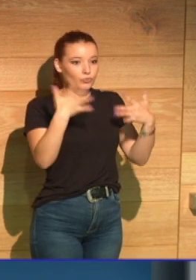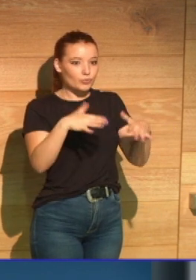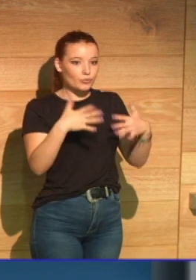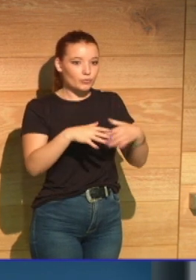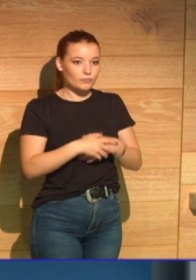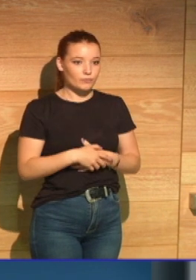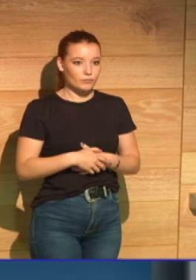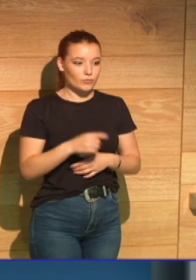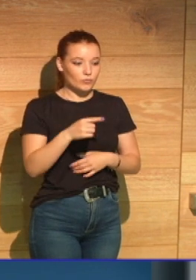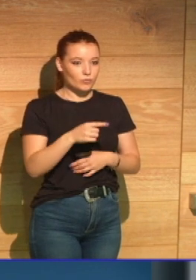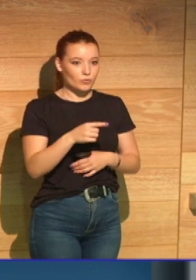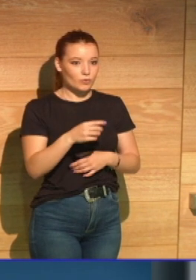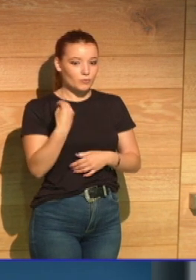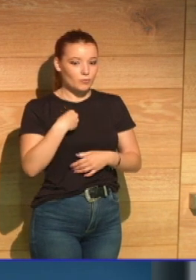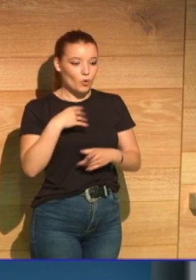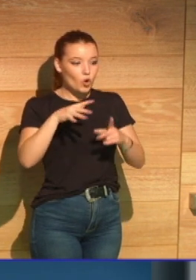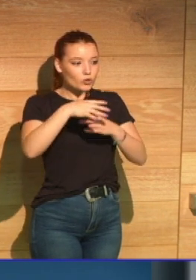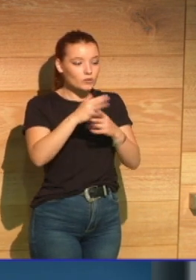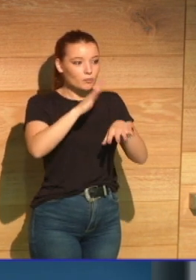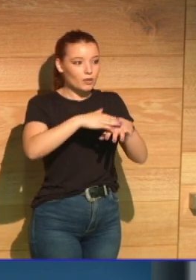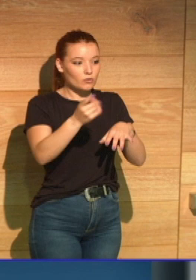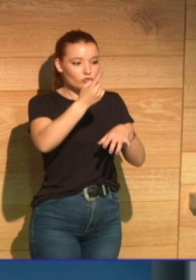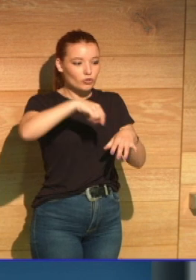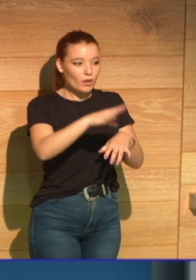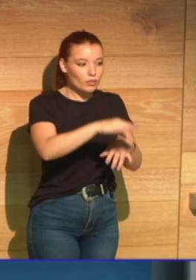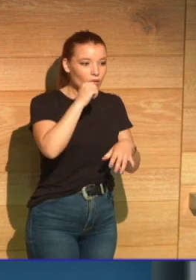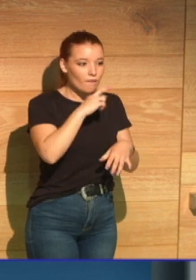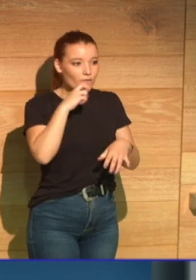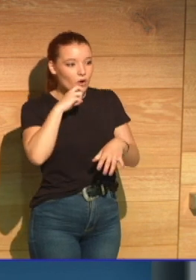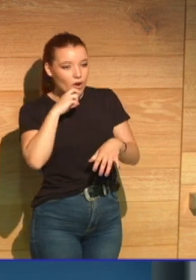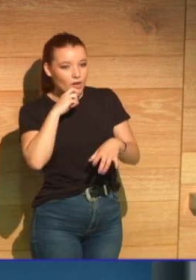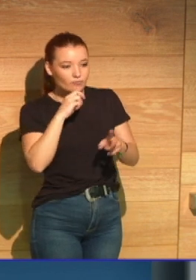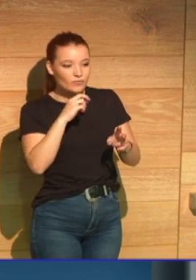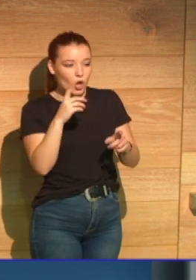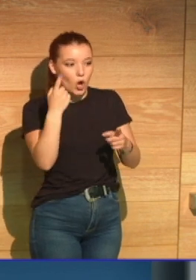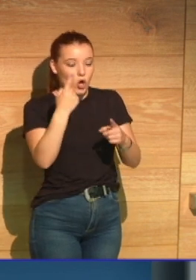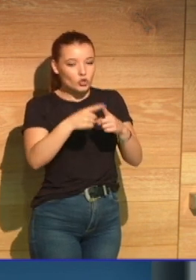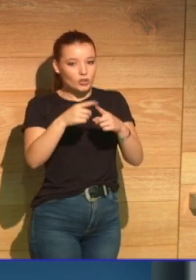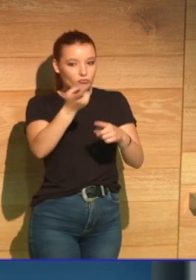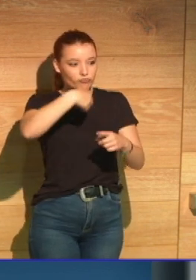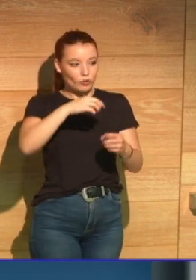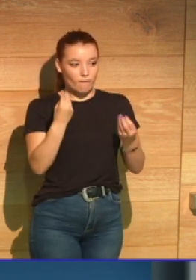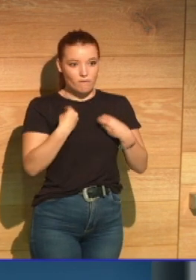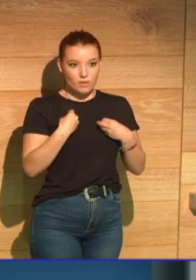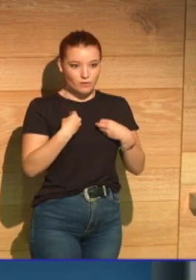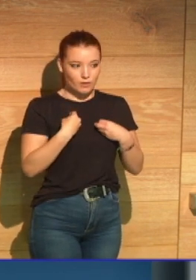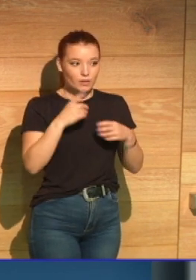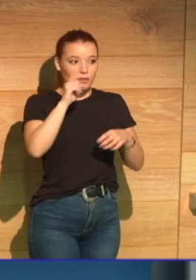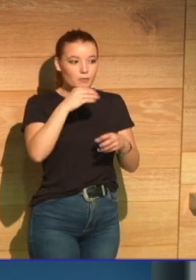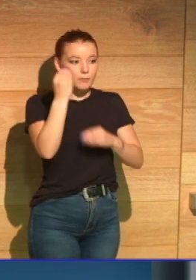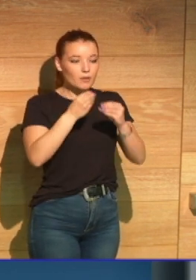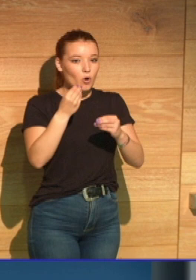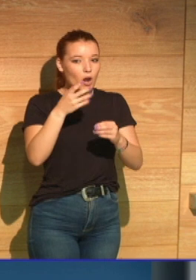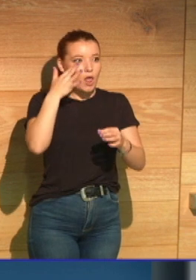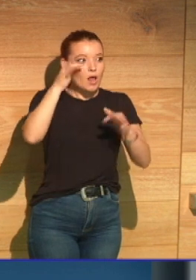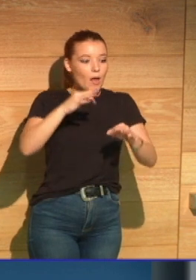profundamente en el contexto de entender y valorar muchos elementos que habíamos vivido y también repensarnos en cómo vamos a regresar a esta realidad.